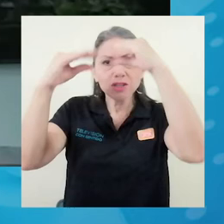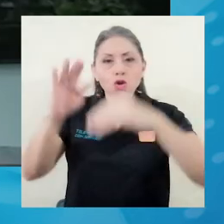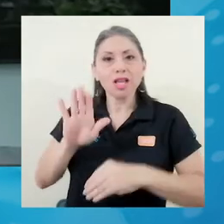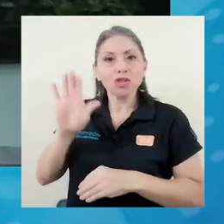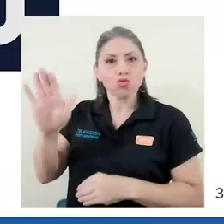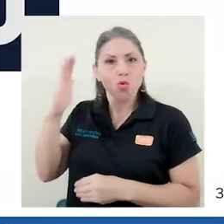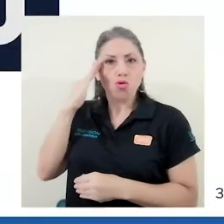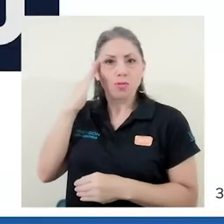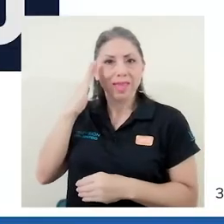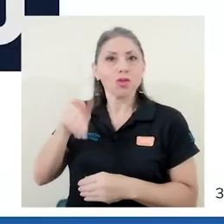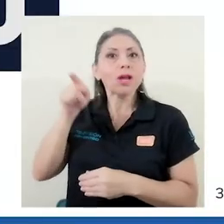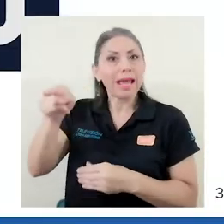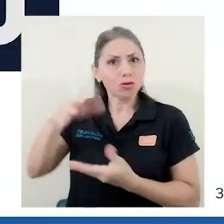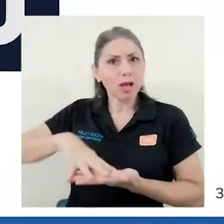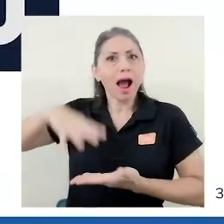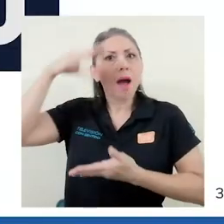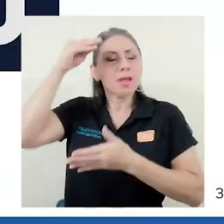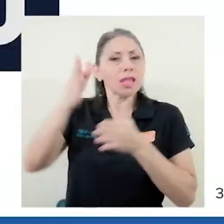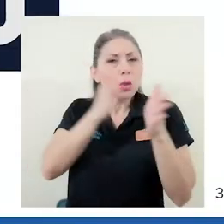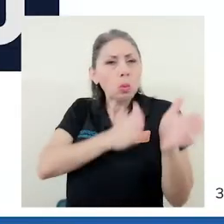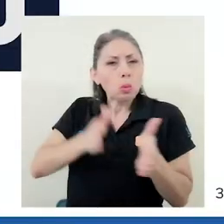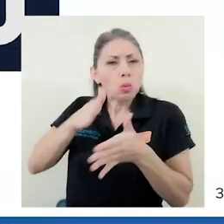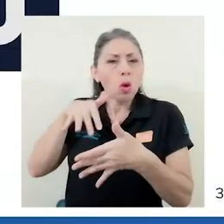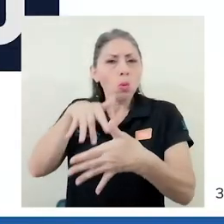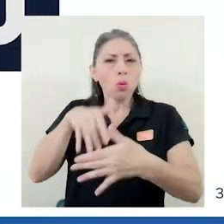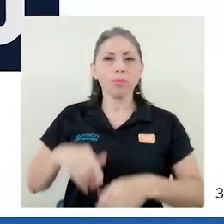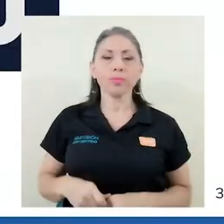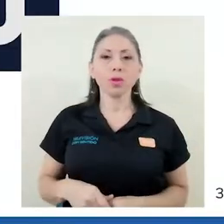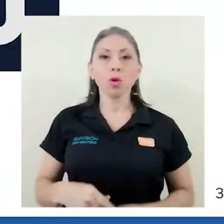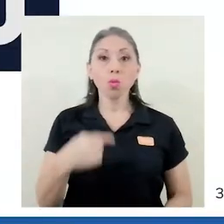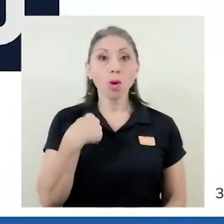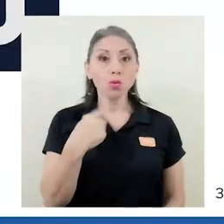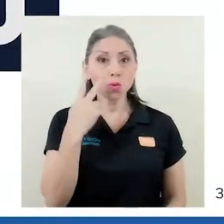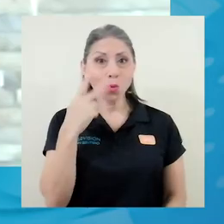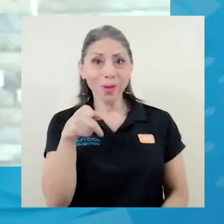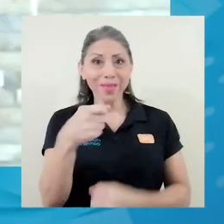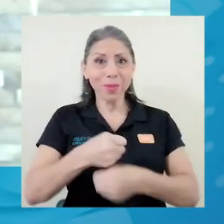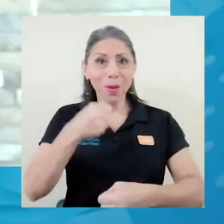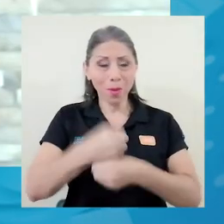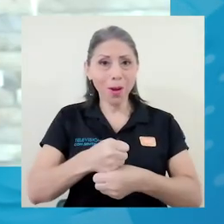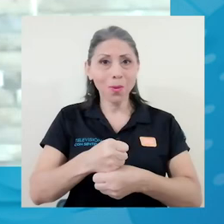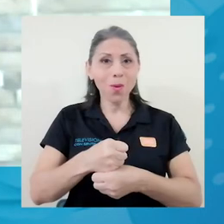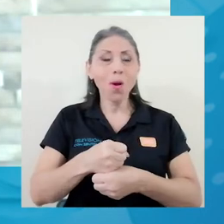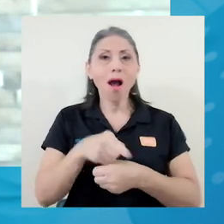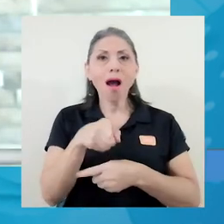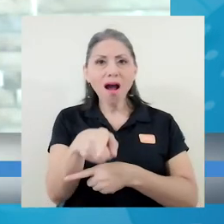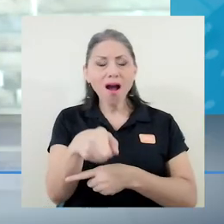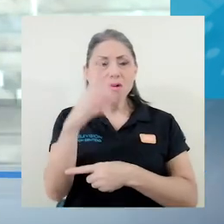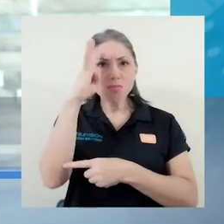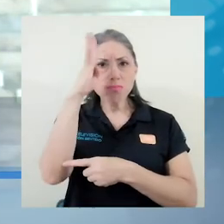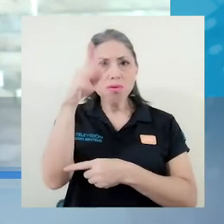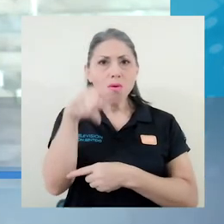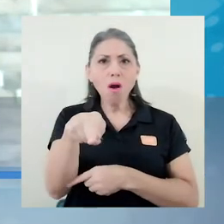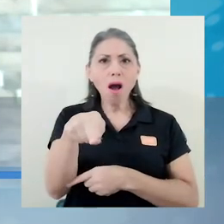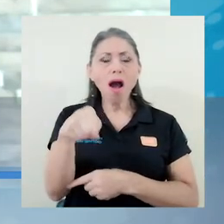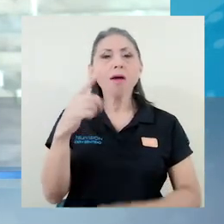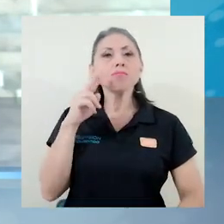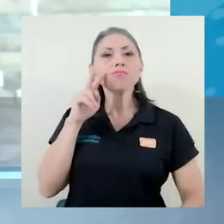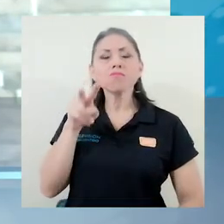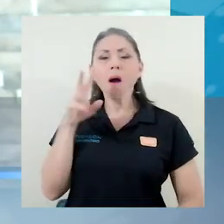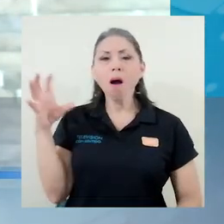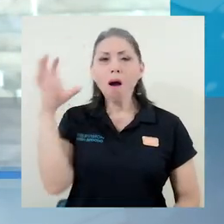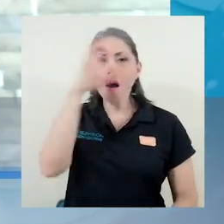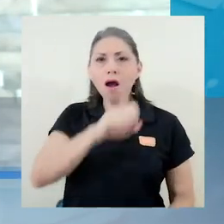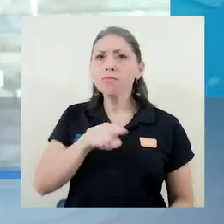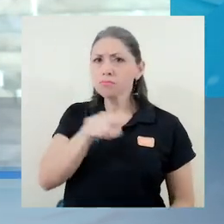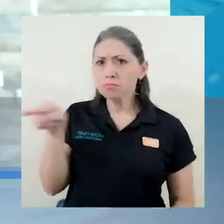han adquirido durante su proceso de formación. Y cuando uno visualiza el trabajo que han creado, sabe que han sido bastante serios